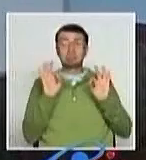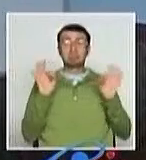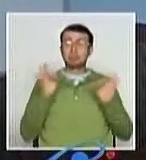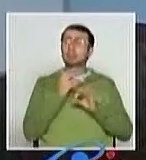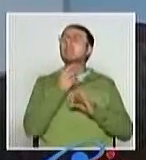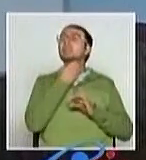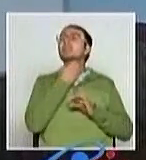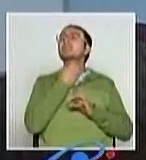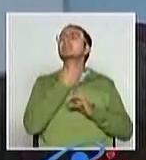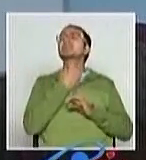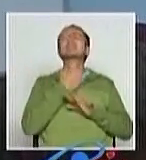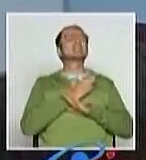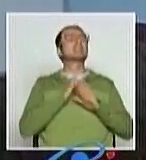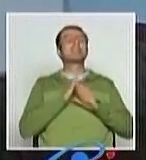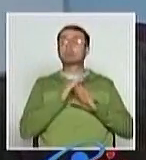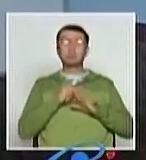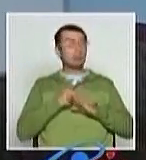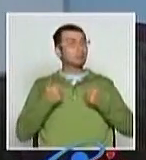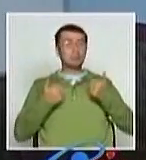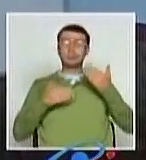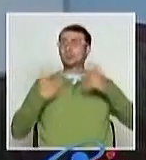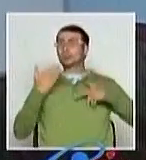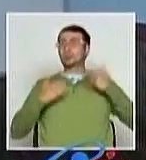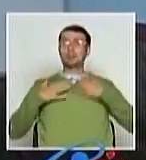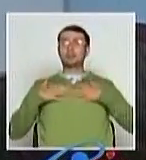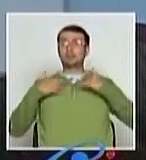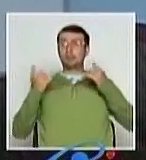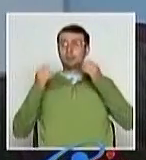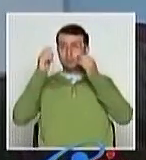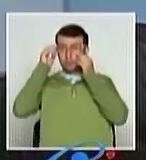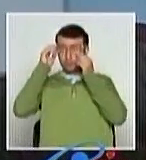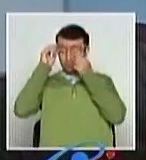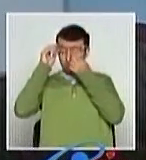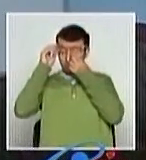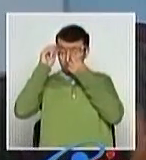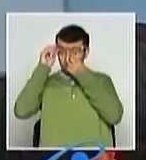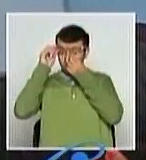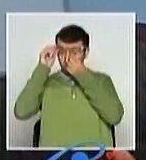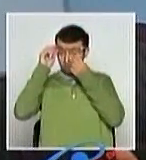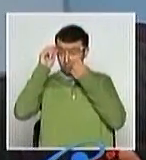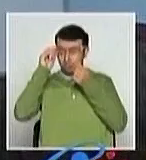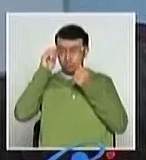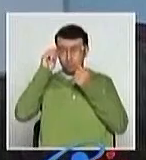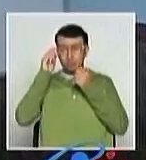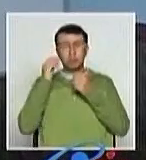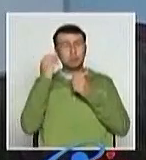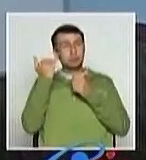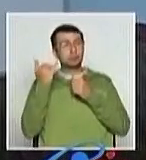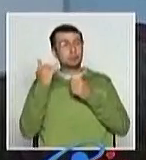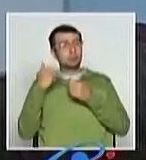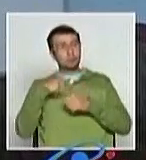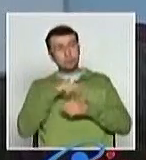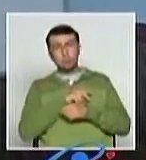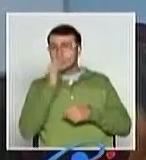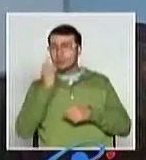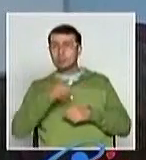a sentir placer en su vida y todo a través de que pues nosotros en nuestra terapia cauch mandamos tareas la primer tarea que le dijimos a ella era que debía